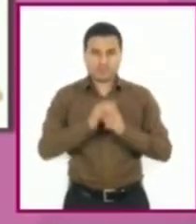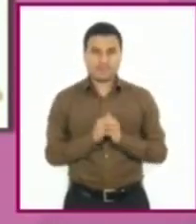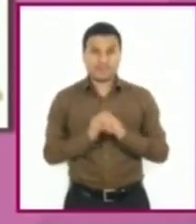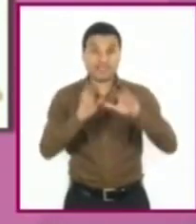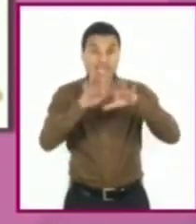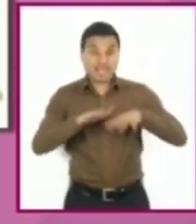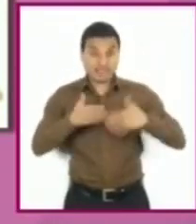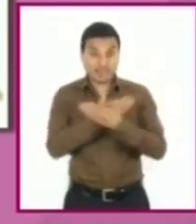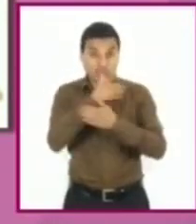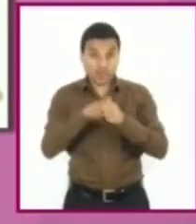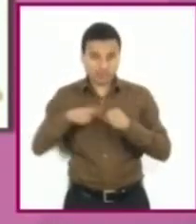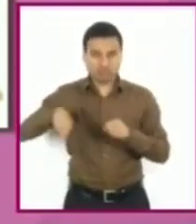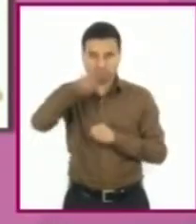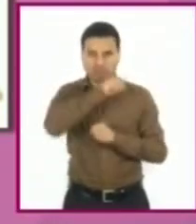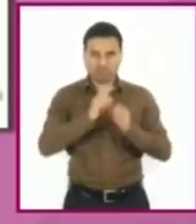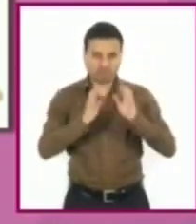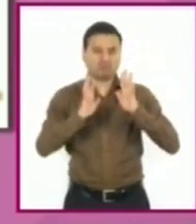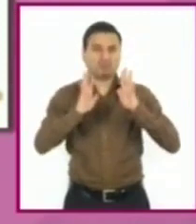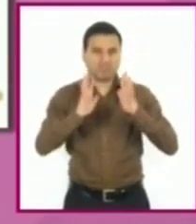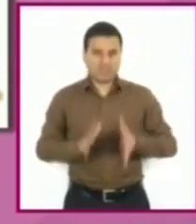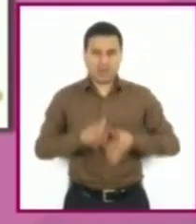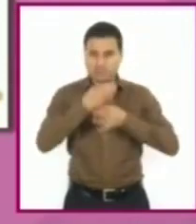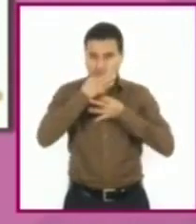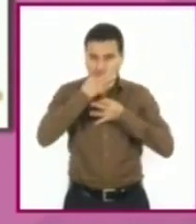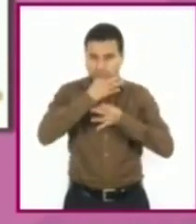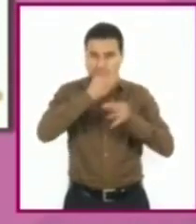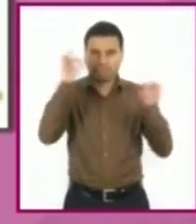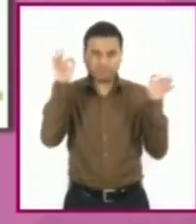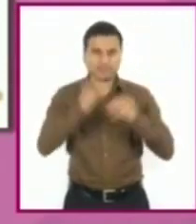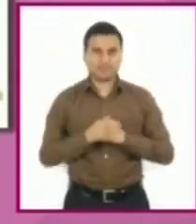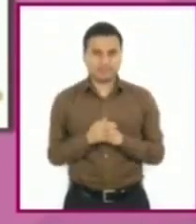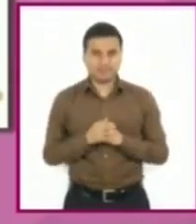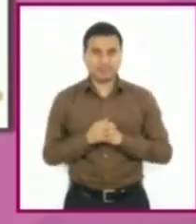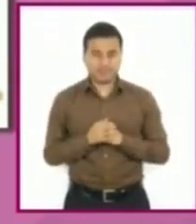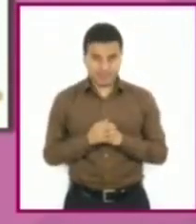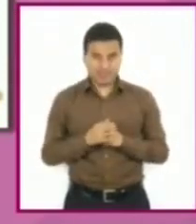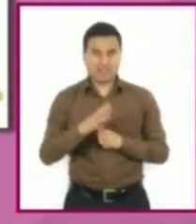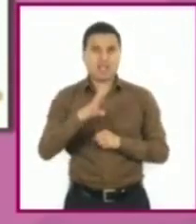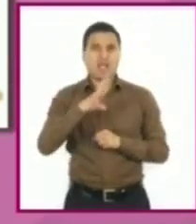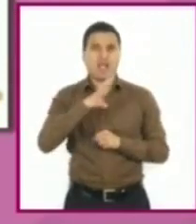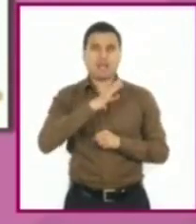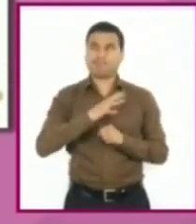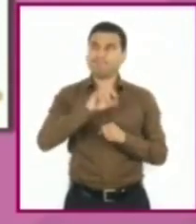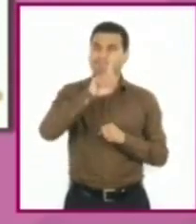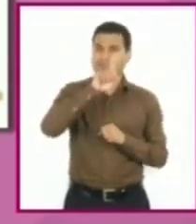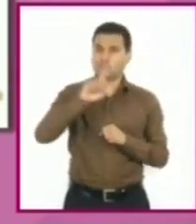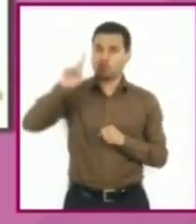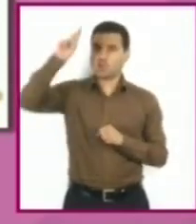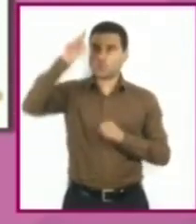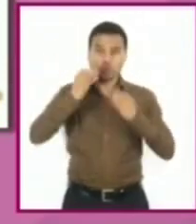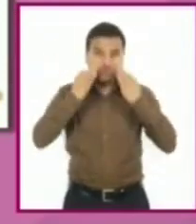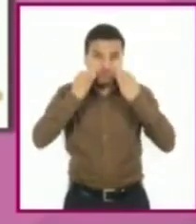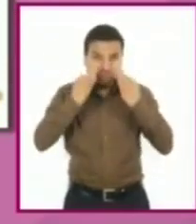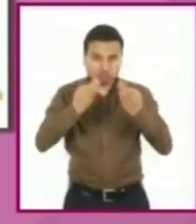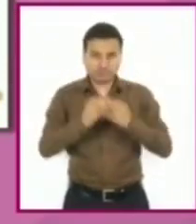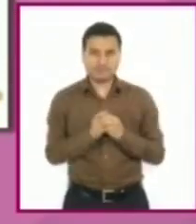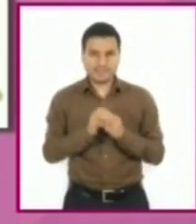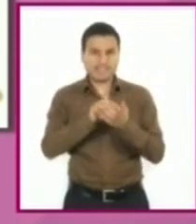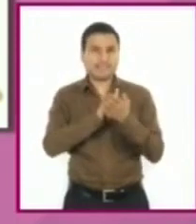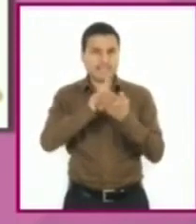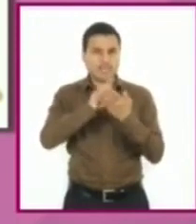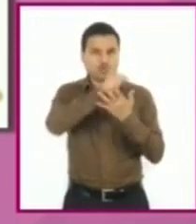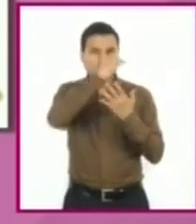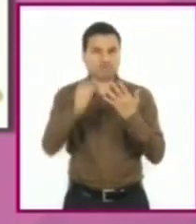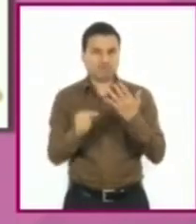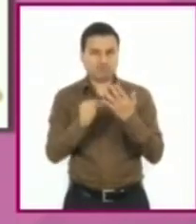Nacional reconoce y declara en presencia y bajo los auspicios del Ser Supremo los derechos siguientes del hombre y